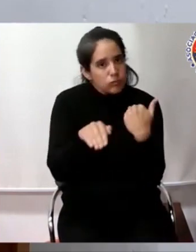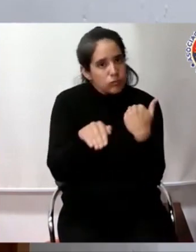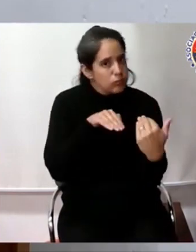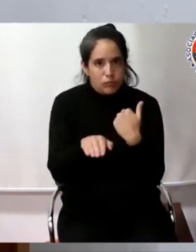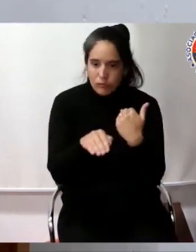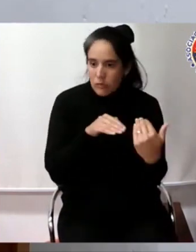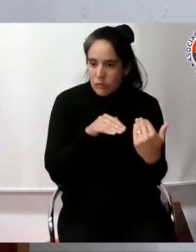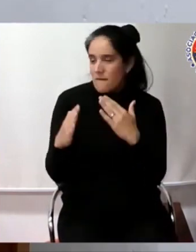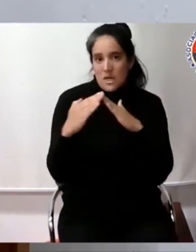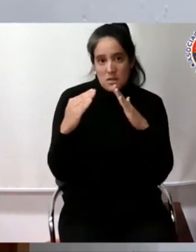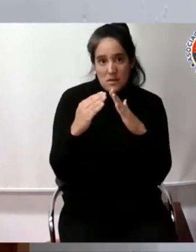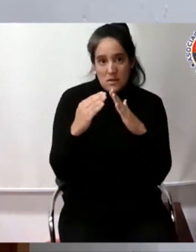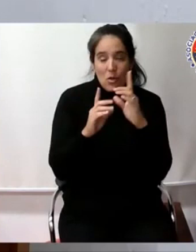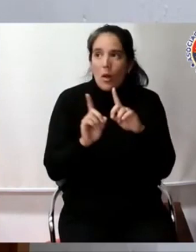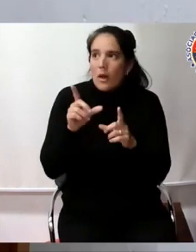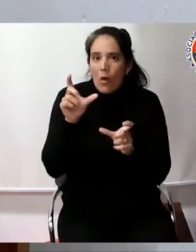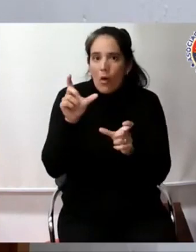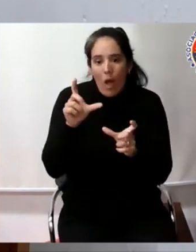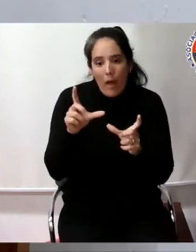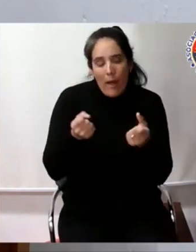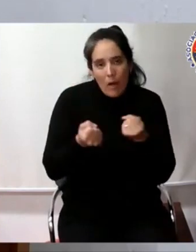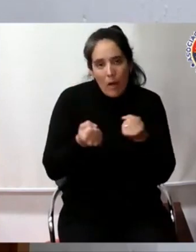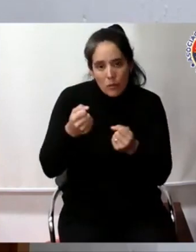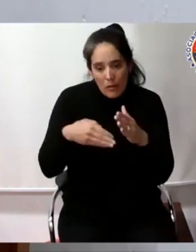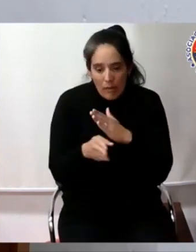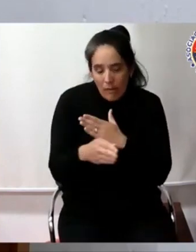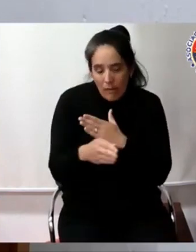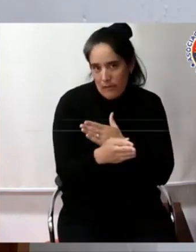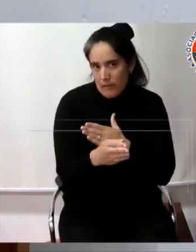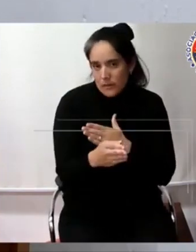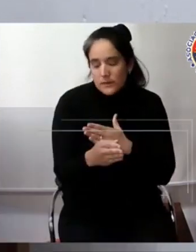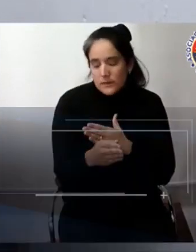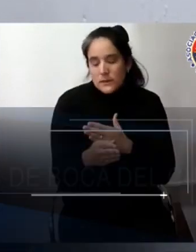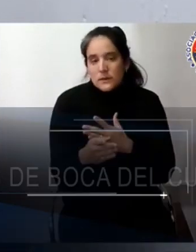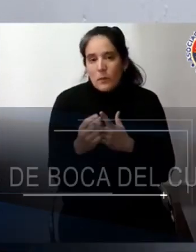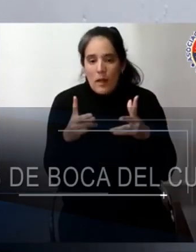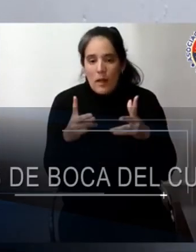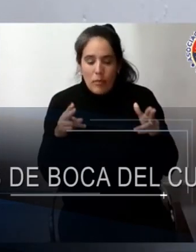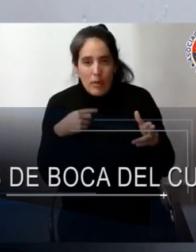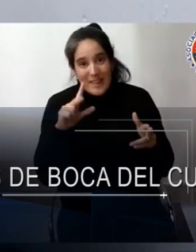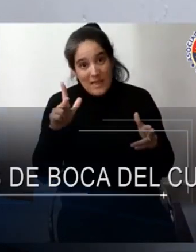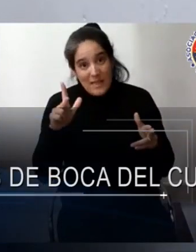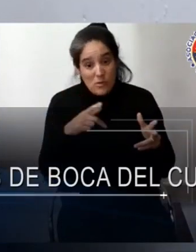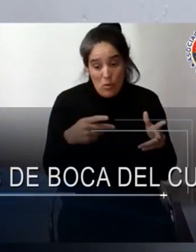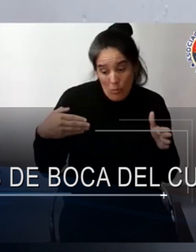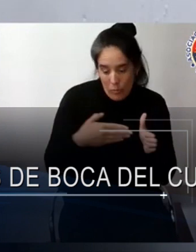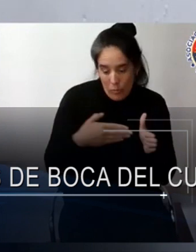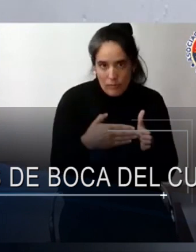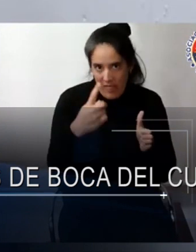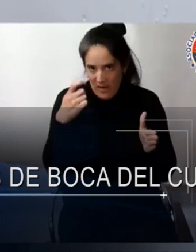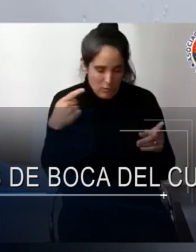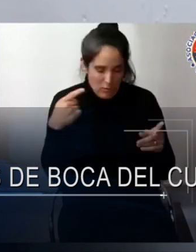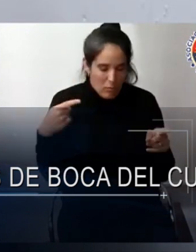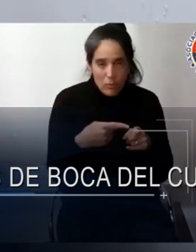usuarios que acortan su trayecto entre la ruta 3 y 1 por lo tanto para quienes transitan por el mismo